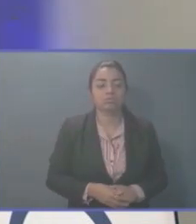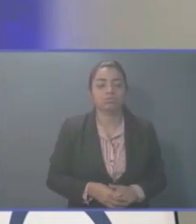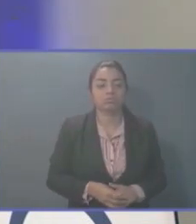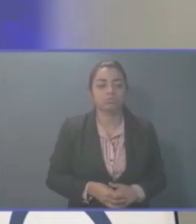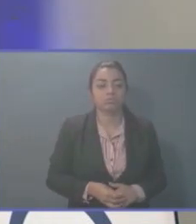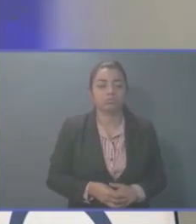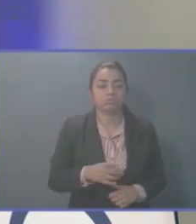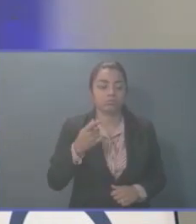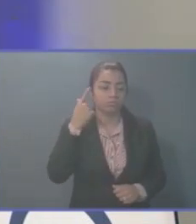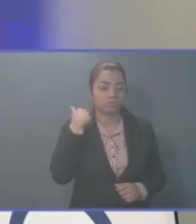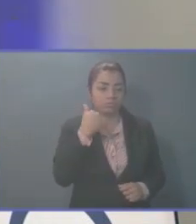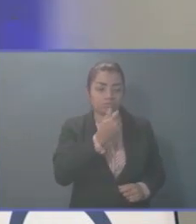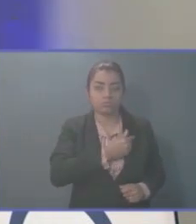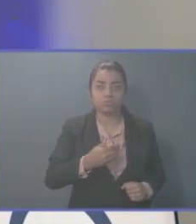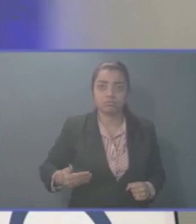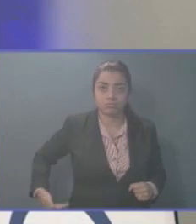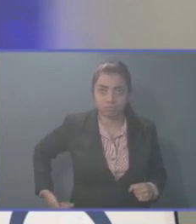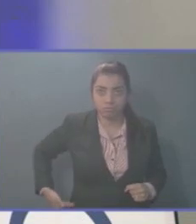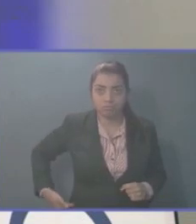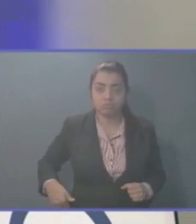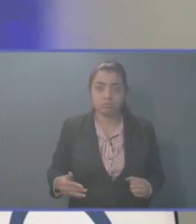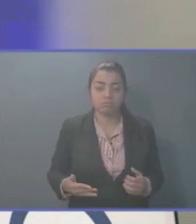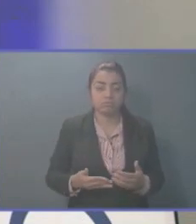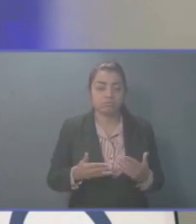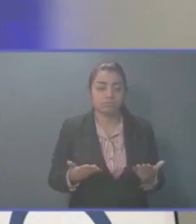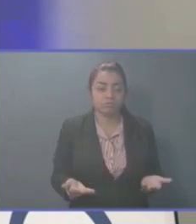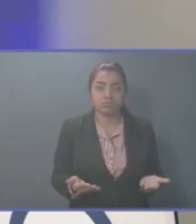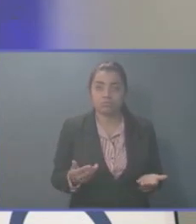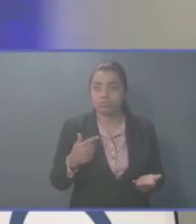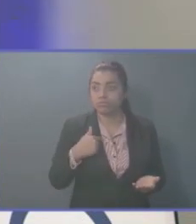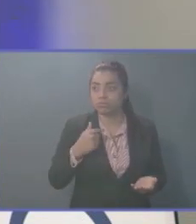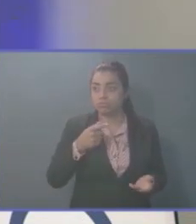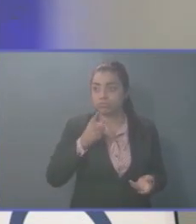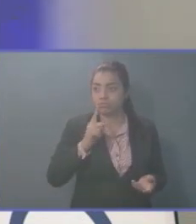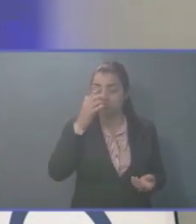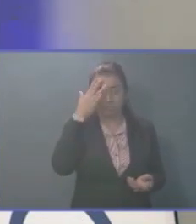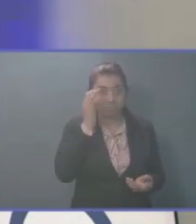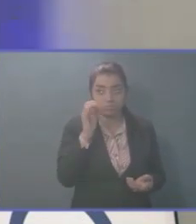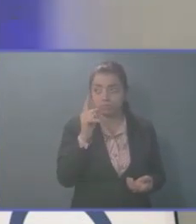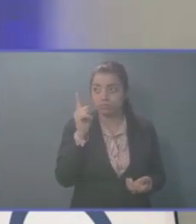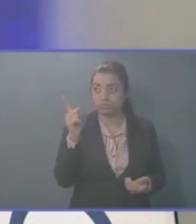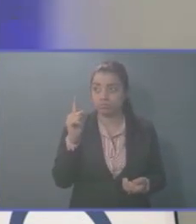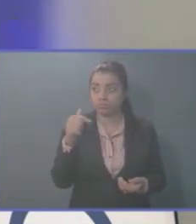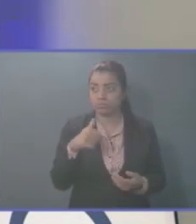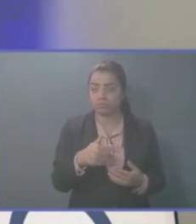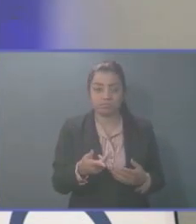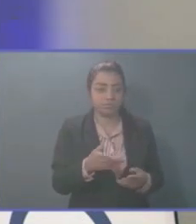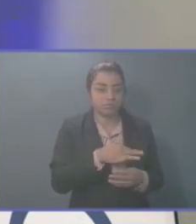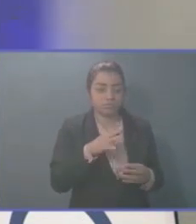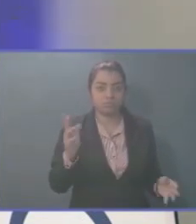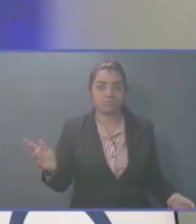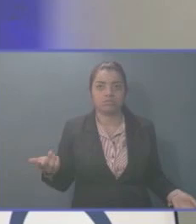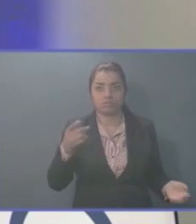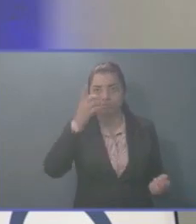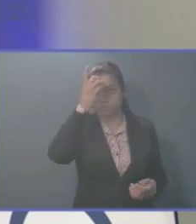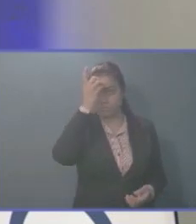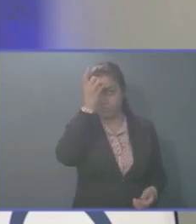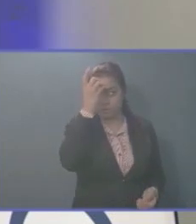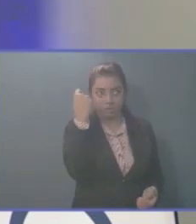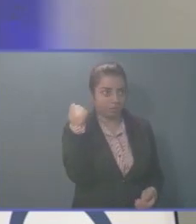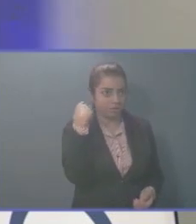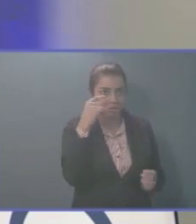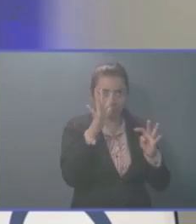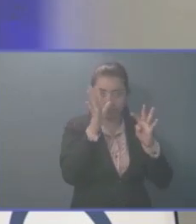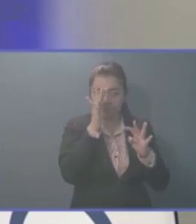Ayer, el presidente, que yo creí que no iba a aparecer realmente en público después del show que protagonizó